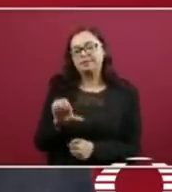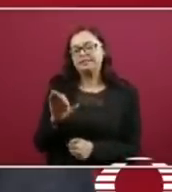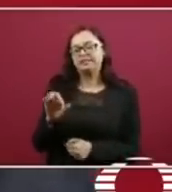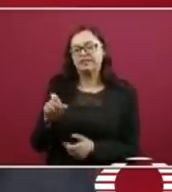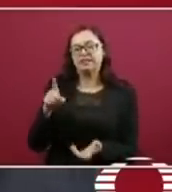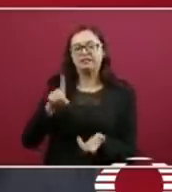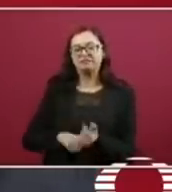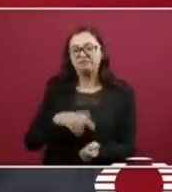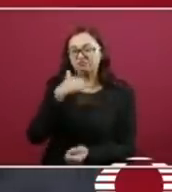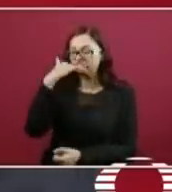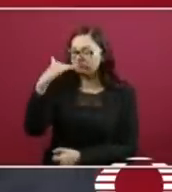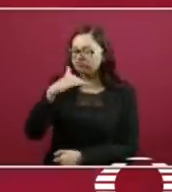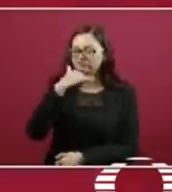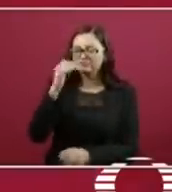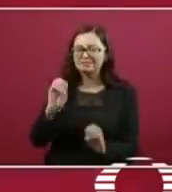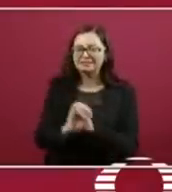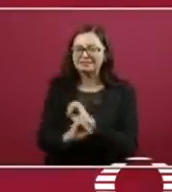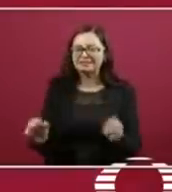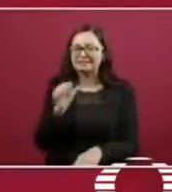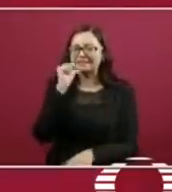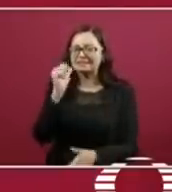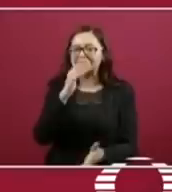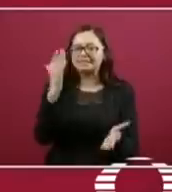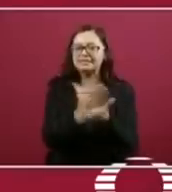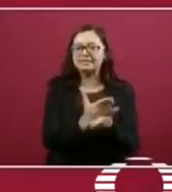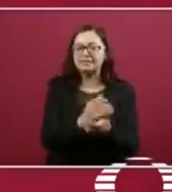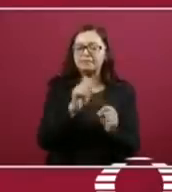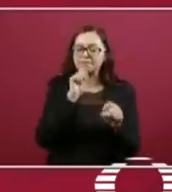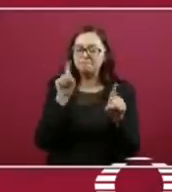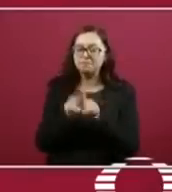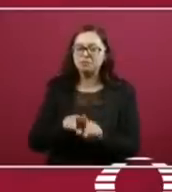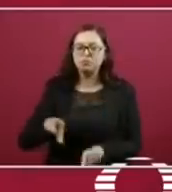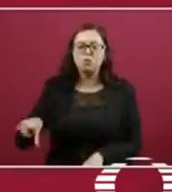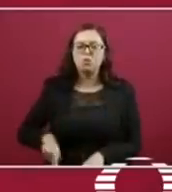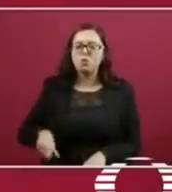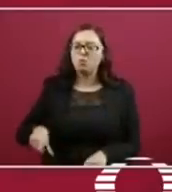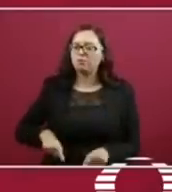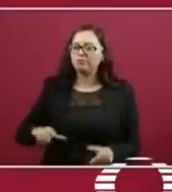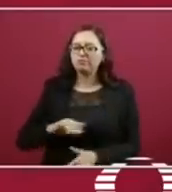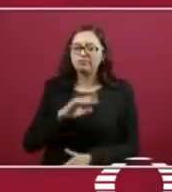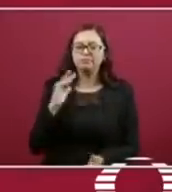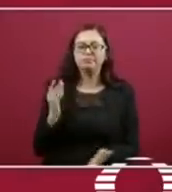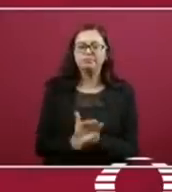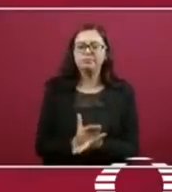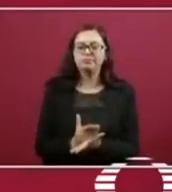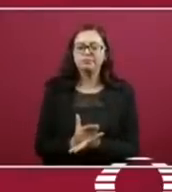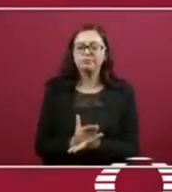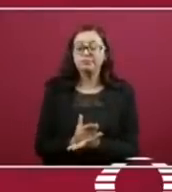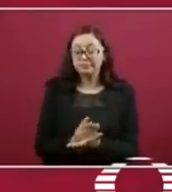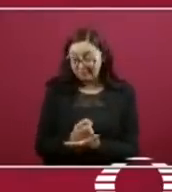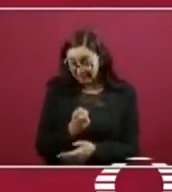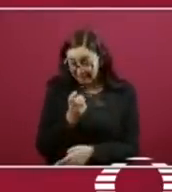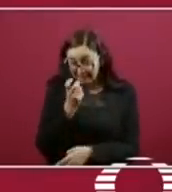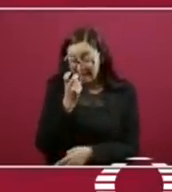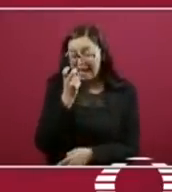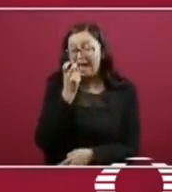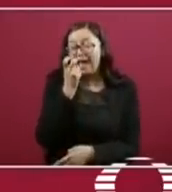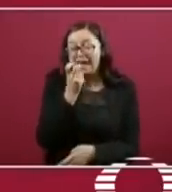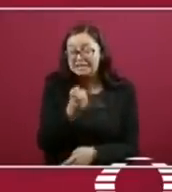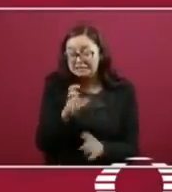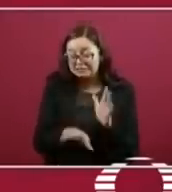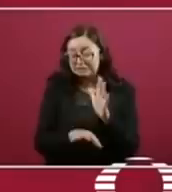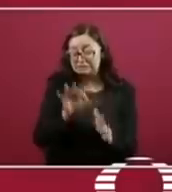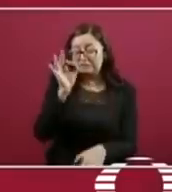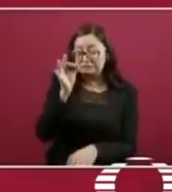Electricidad, ni en el gobierno. Y eso... Fíjese que también el presidente dijo sobre el tema de la calificación